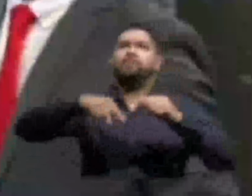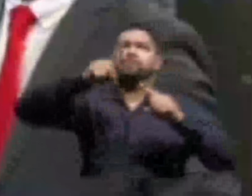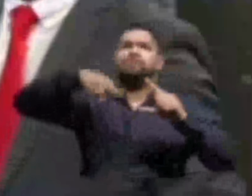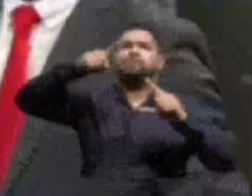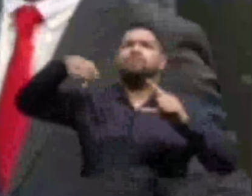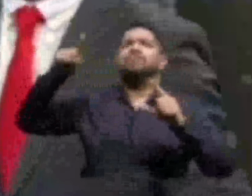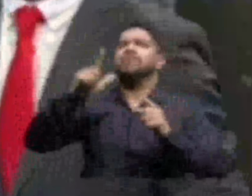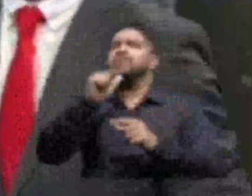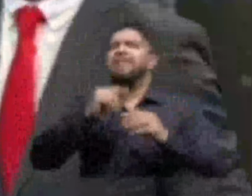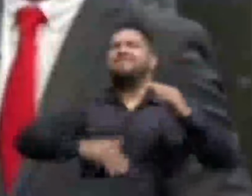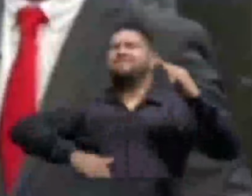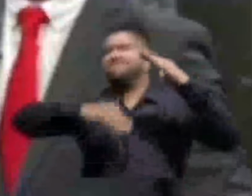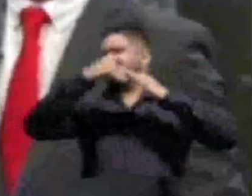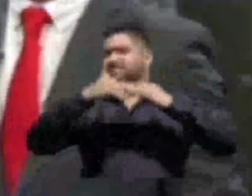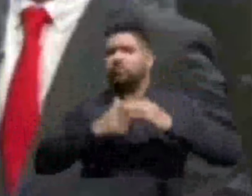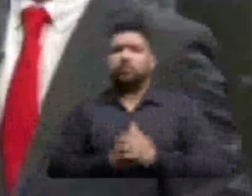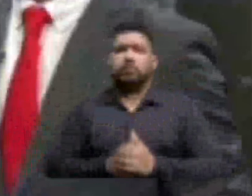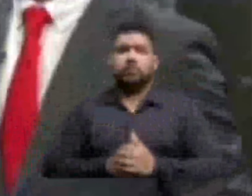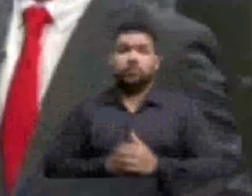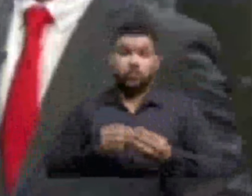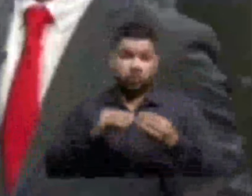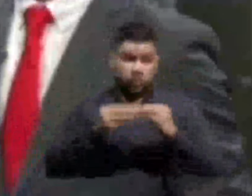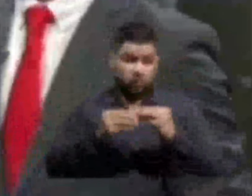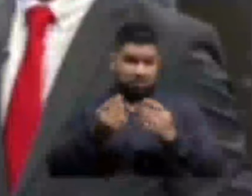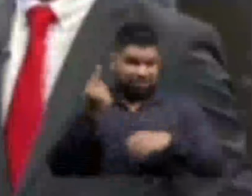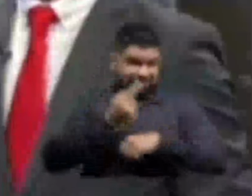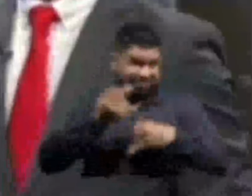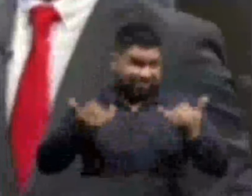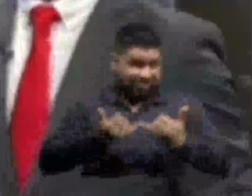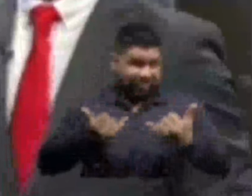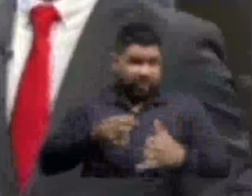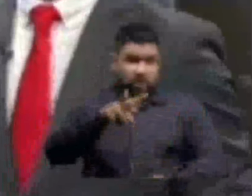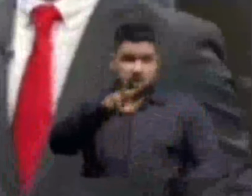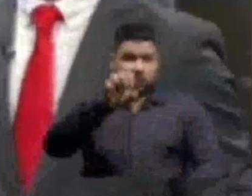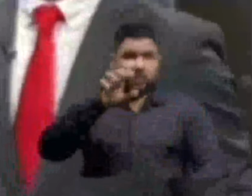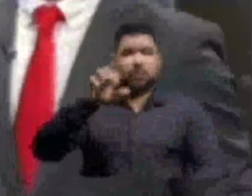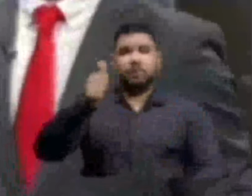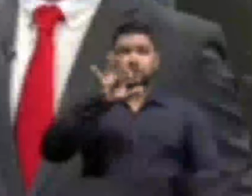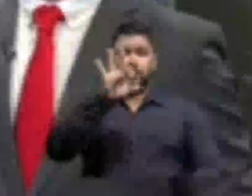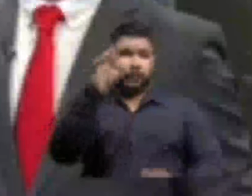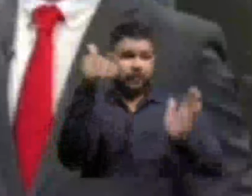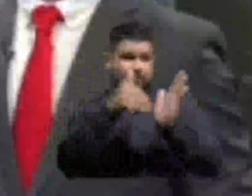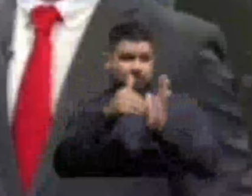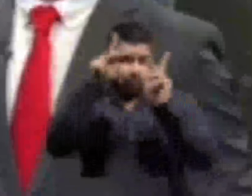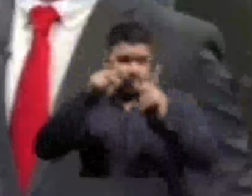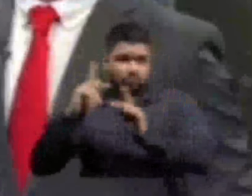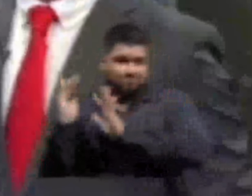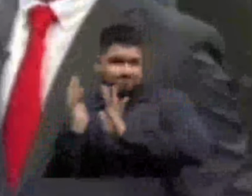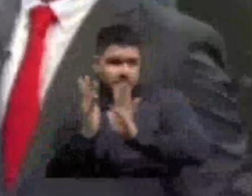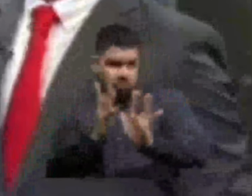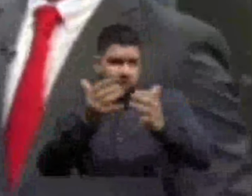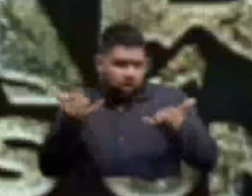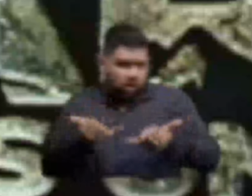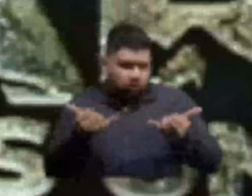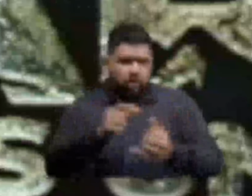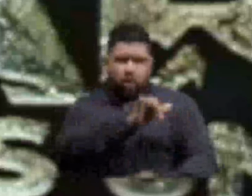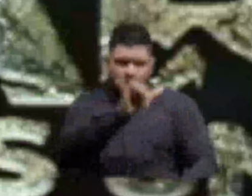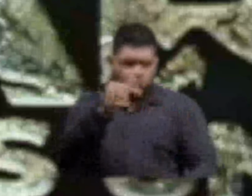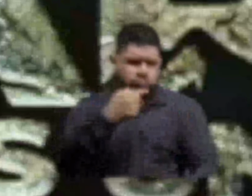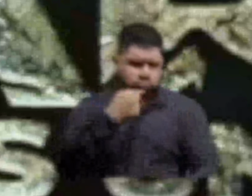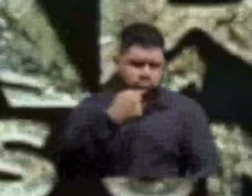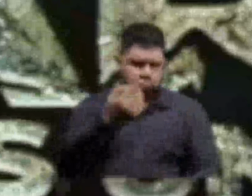transitan por la sal las nacionalidades bien la cifra de ingreso para el día de hoy Son 219,000 migrantes que han ingresado en su mayoría como lo expresó el